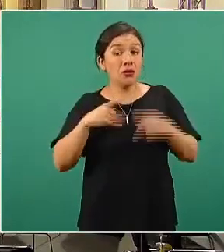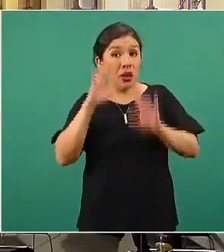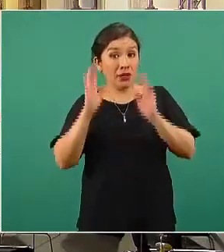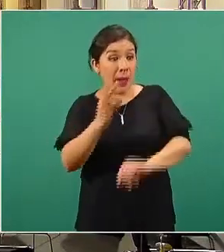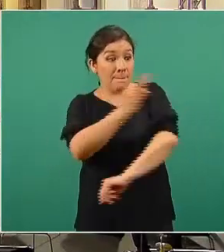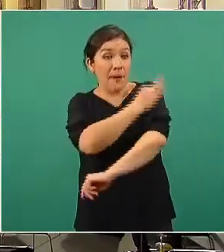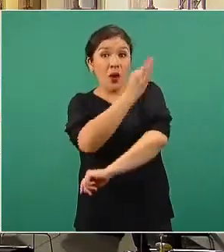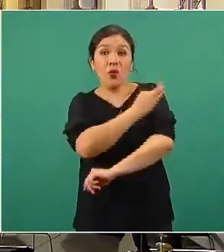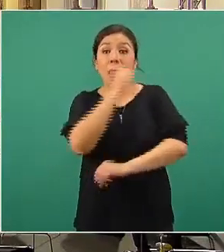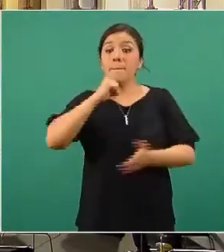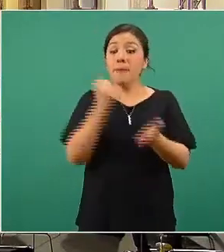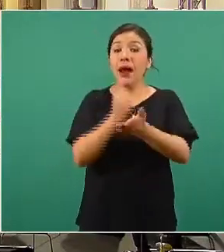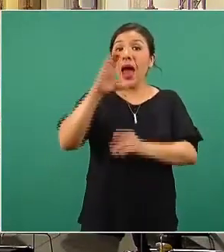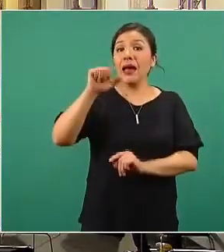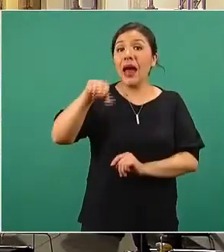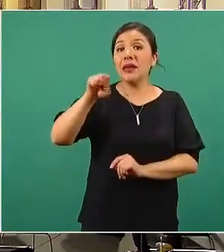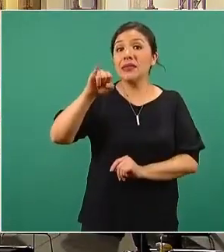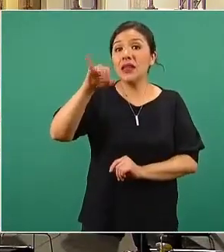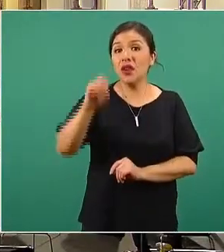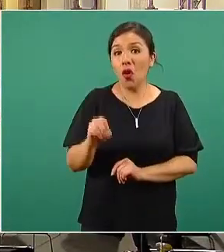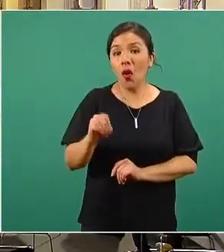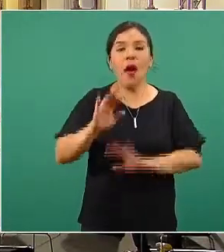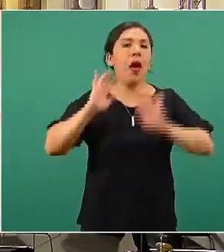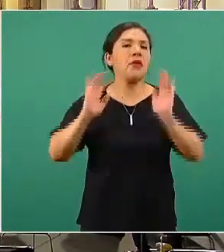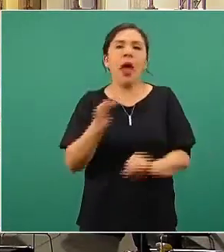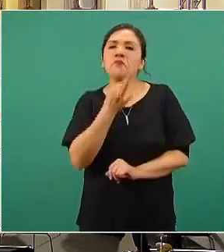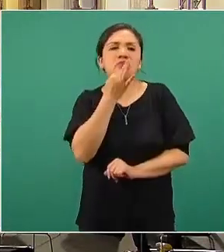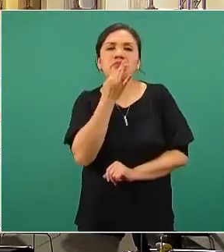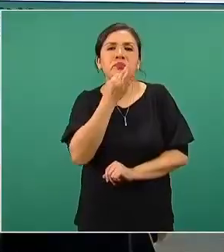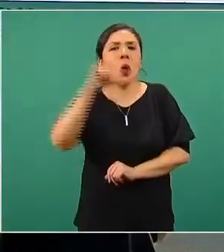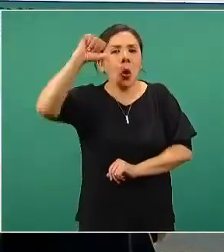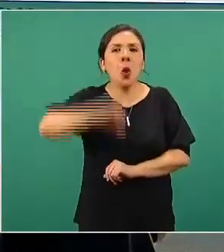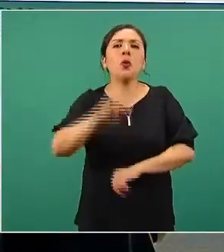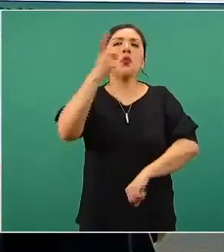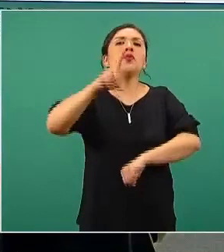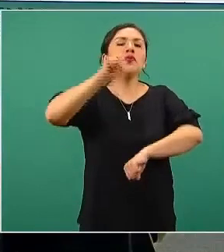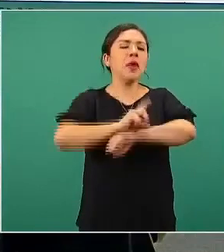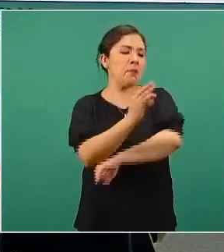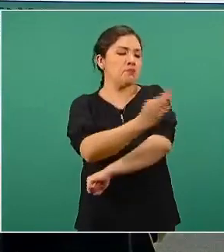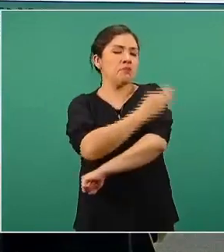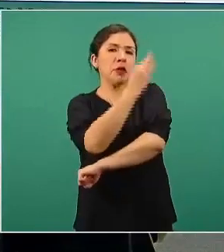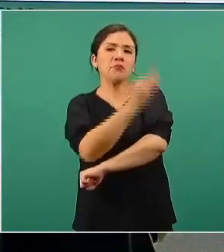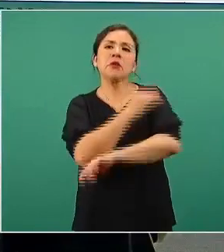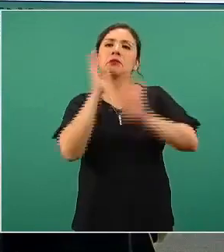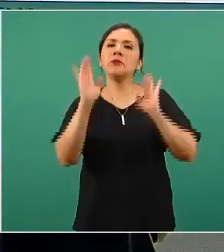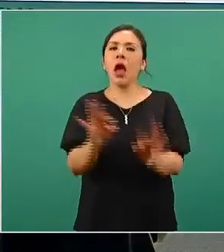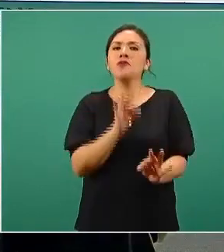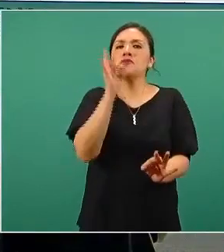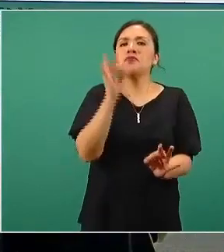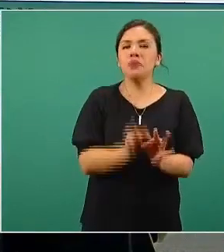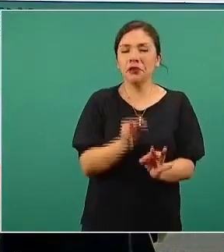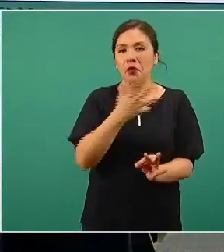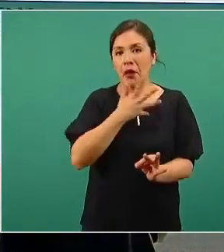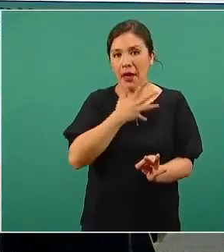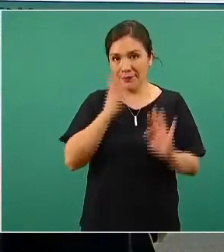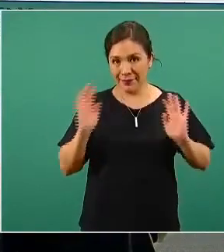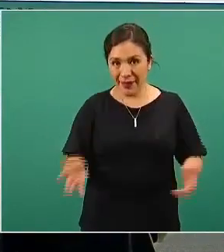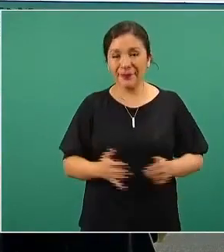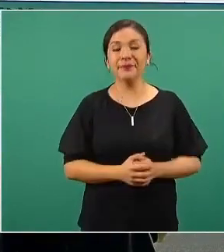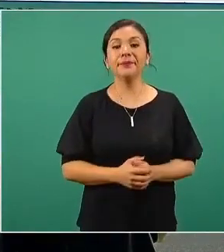vacuna CanSino, con lo cual, inmediatamente reciba la primera dosis, estará recibiendo el esquema